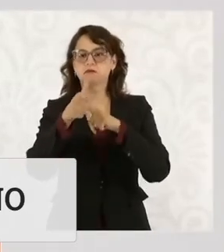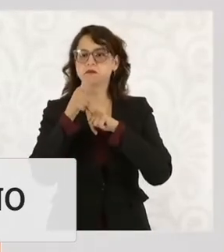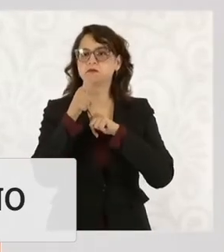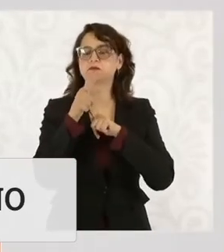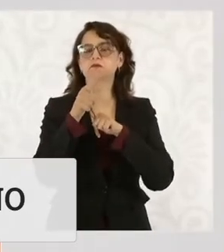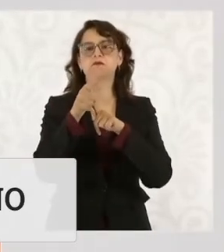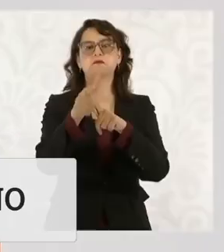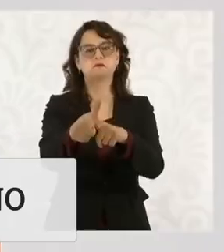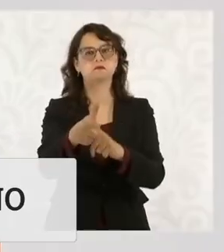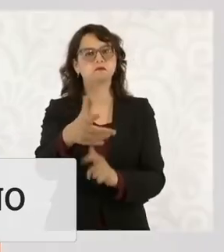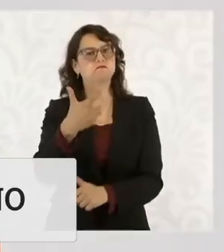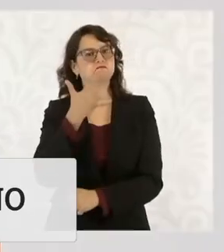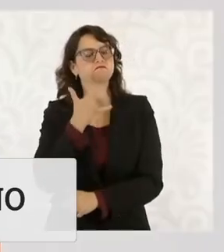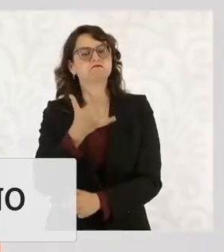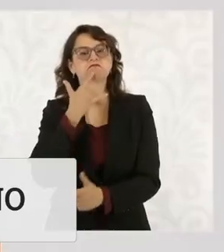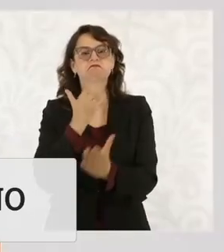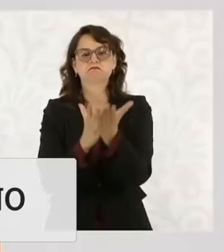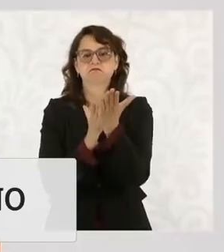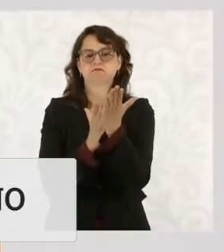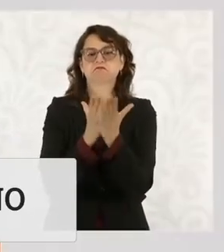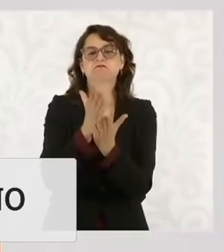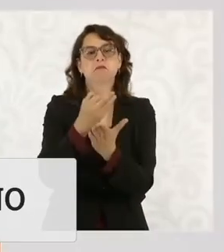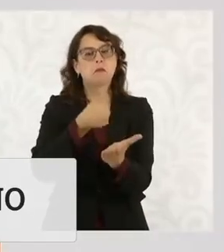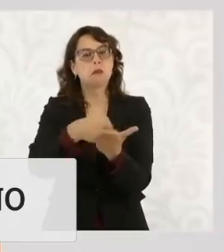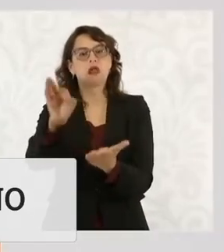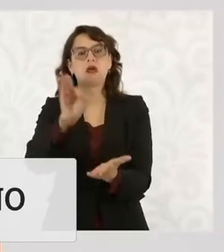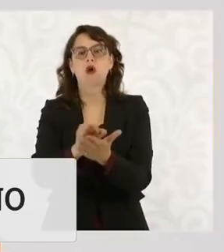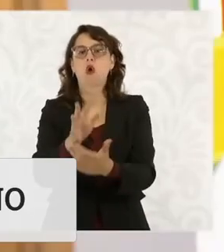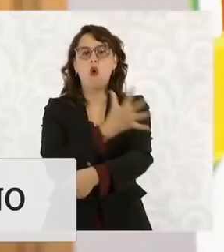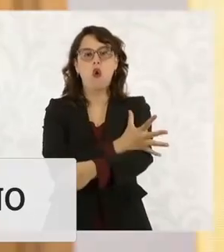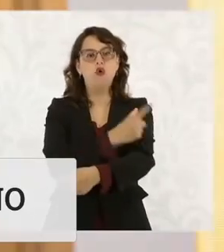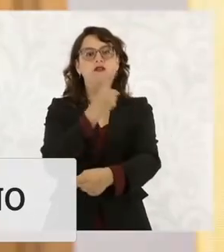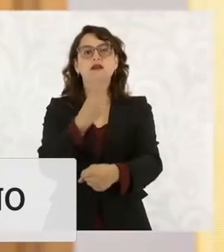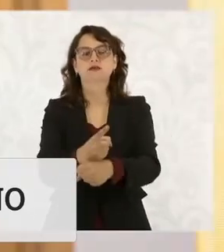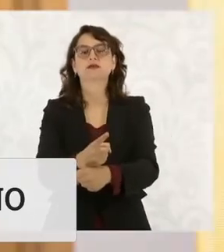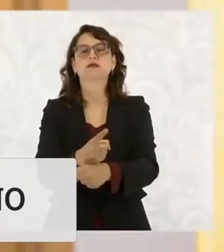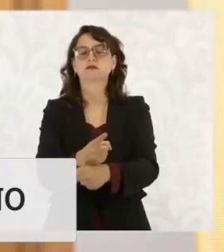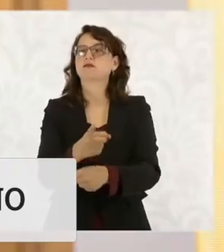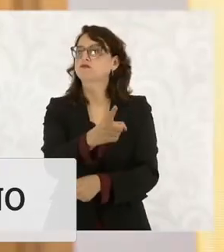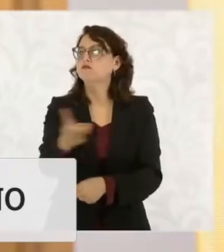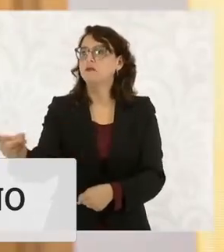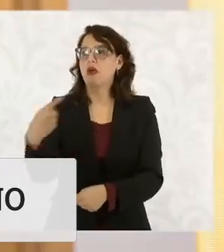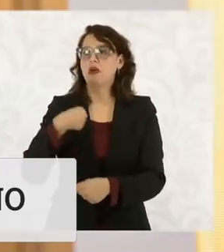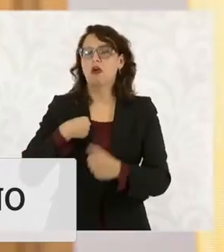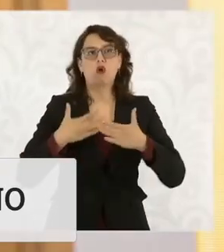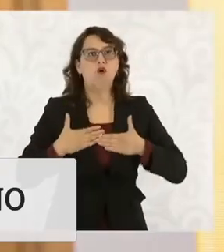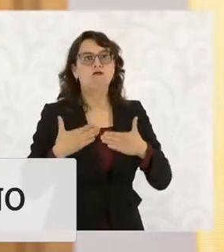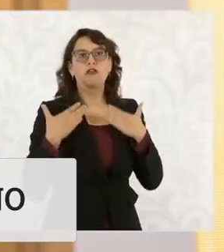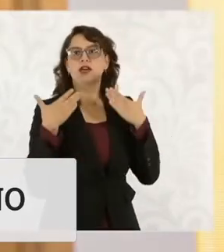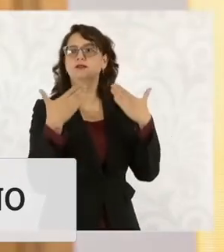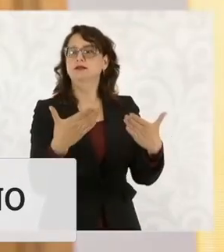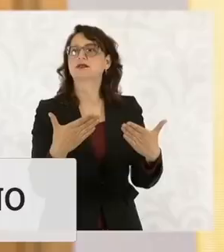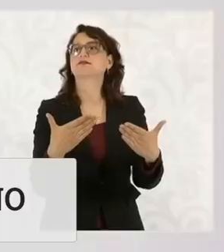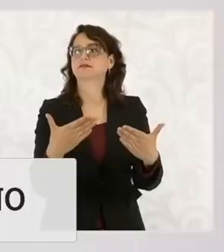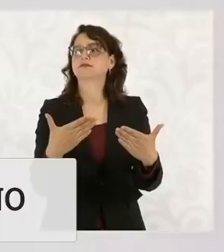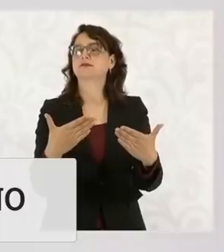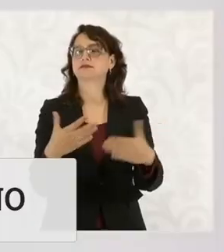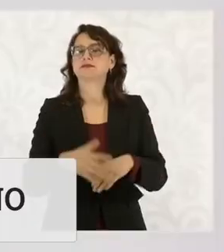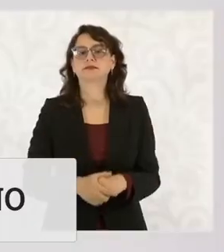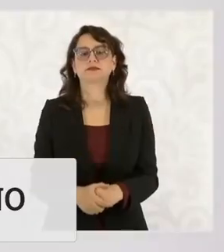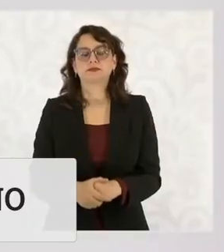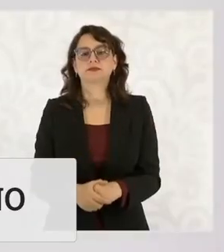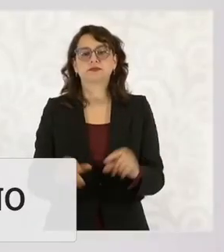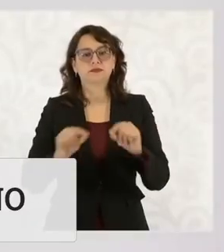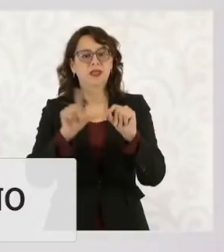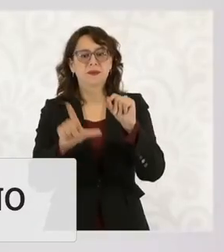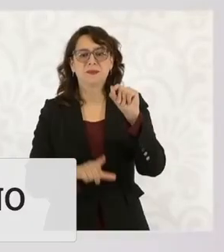con rectitud, con valentía y honraré siempre la confianza depositada en mí. México es un